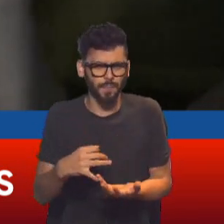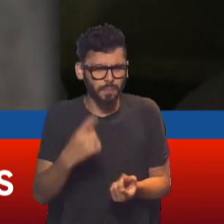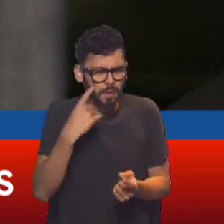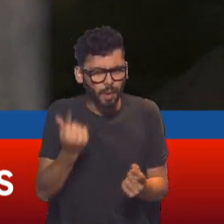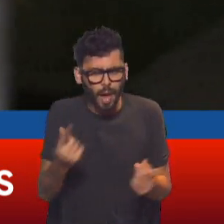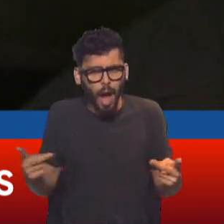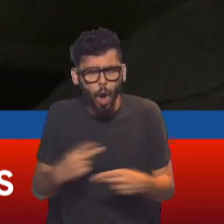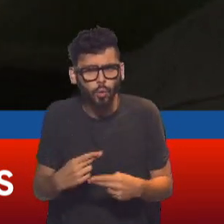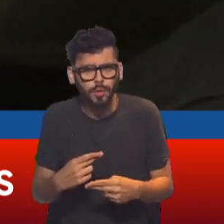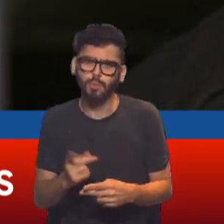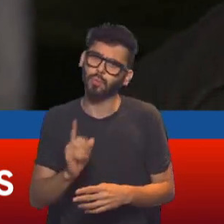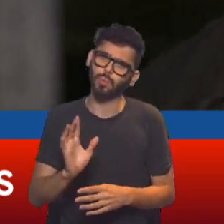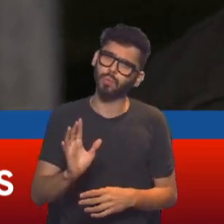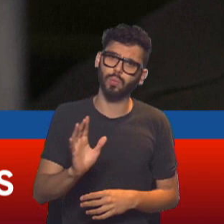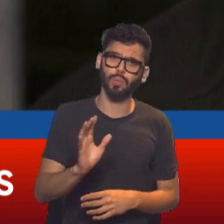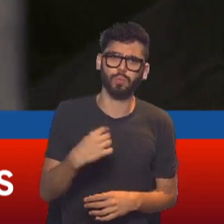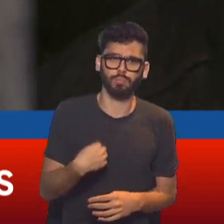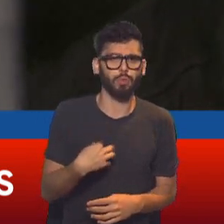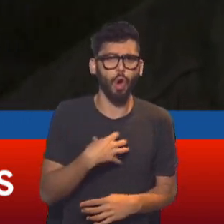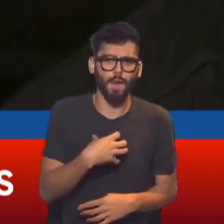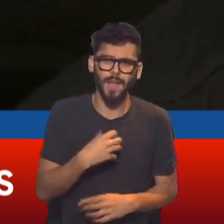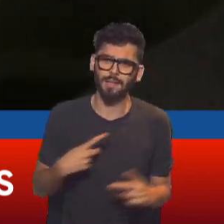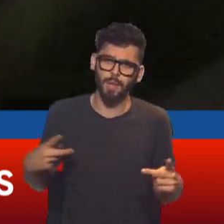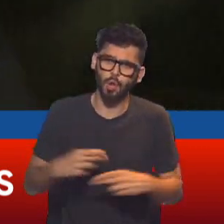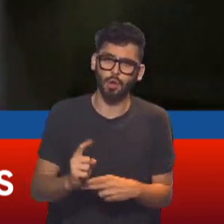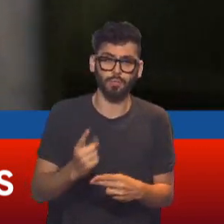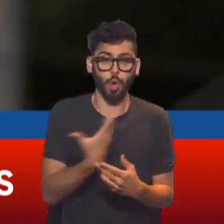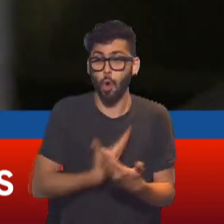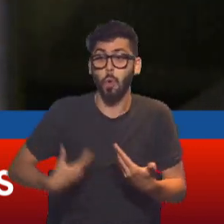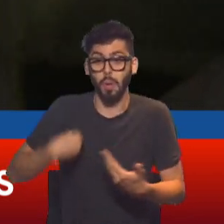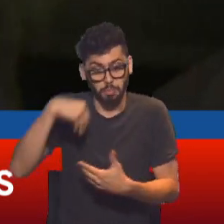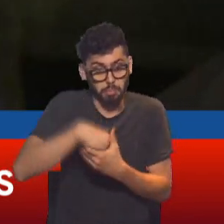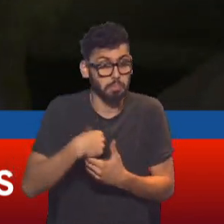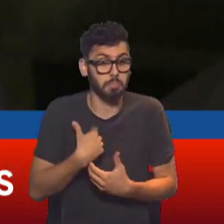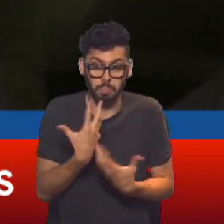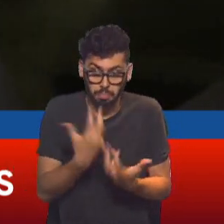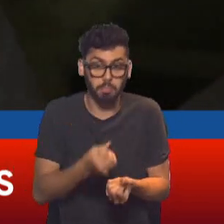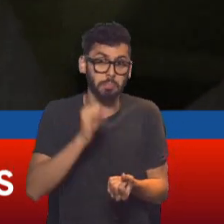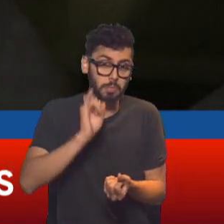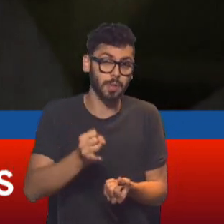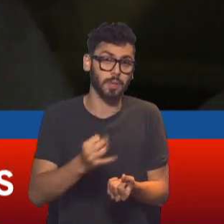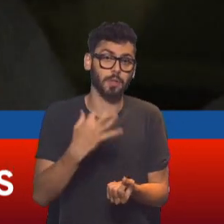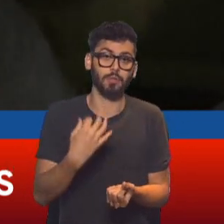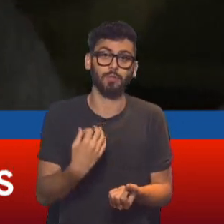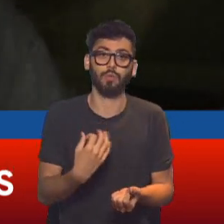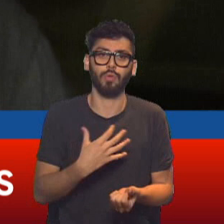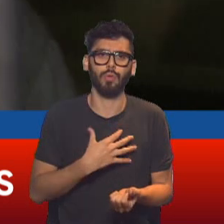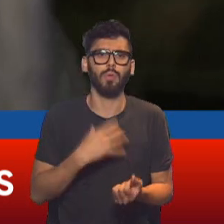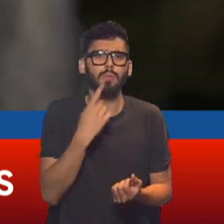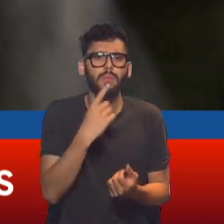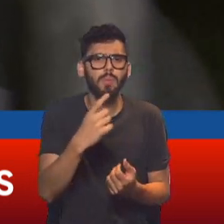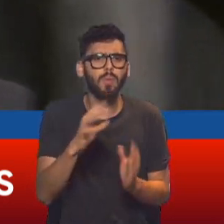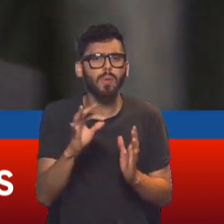Por supuesto, nosotros tenemos plena confianza, integramos un gobierno, adherimos, somos parte plena de... ¿Cuáles son los puntos